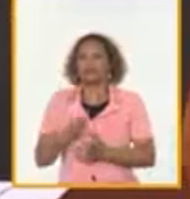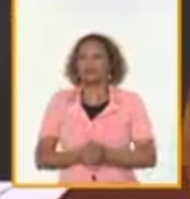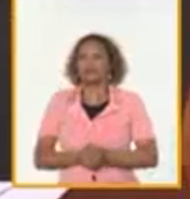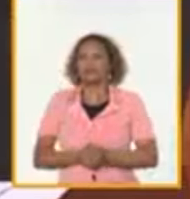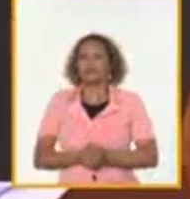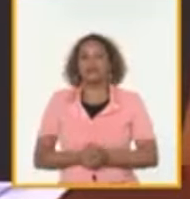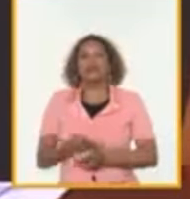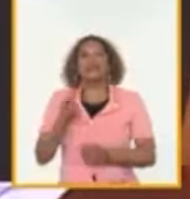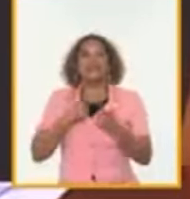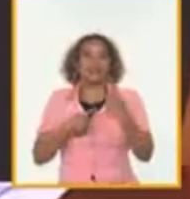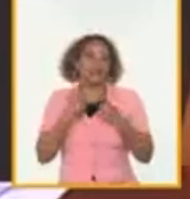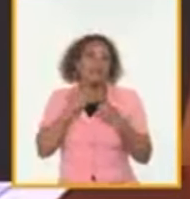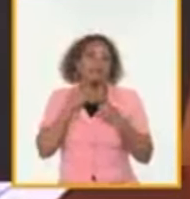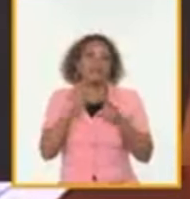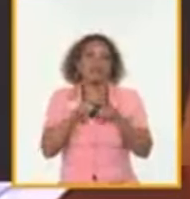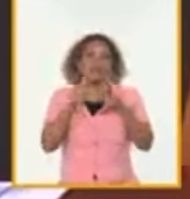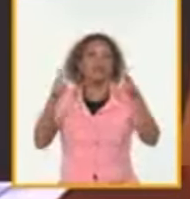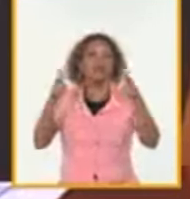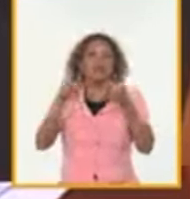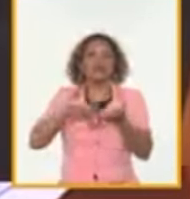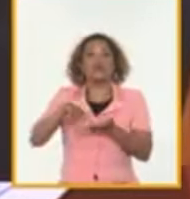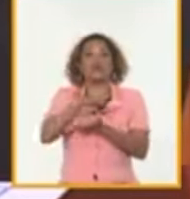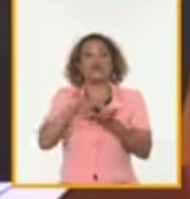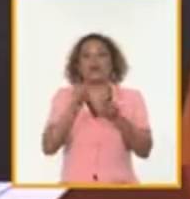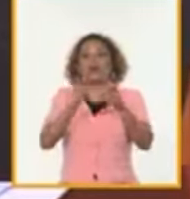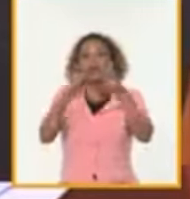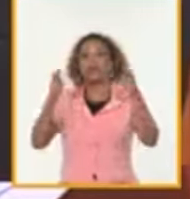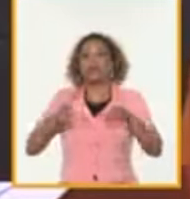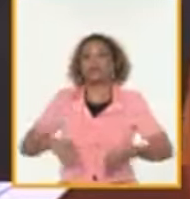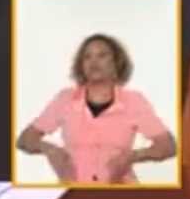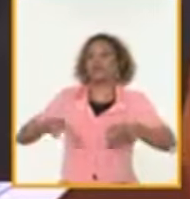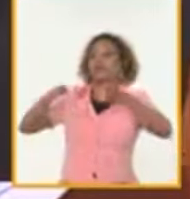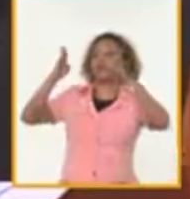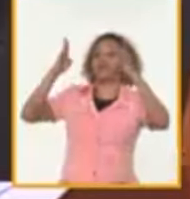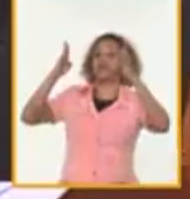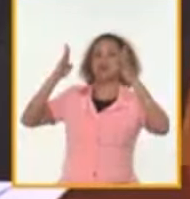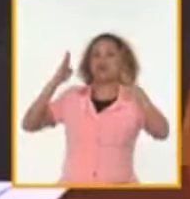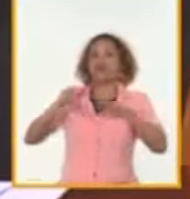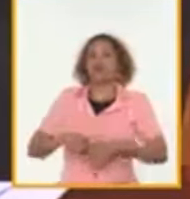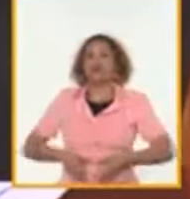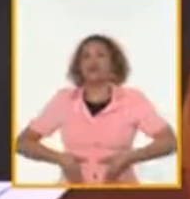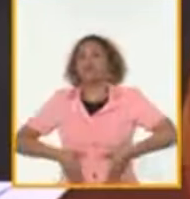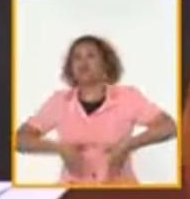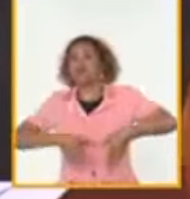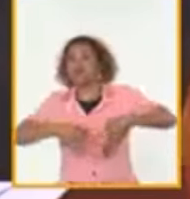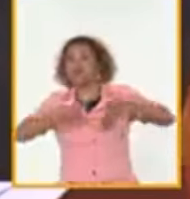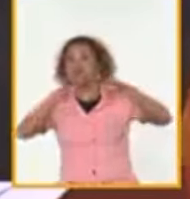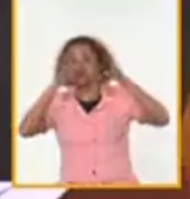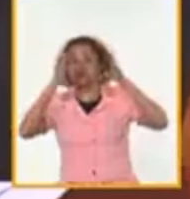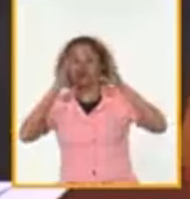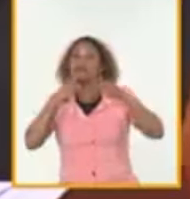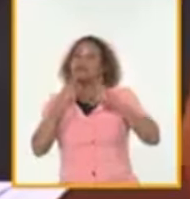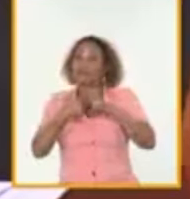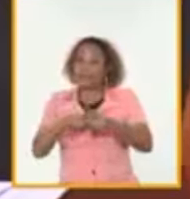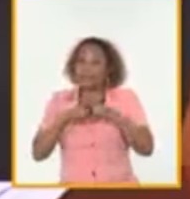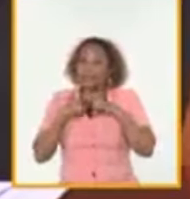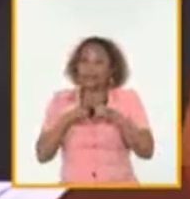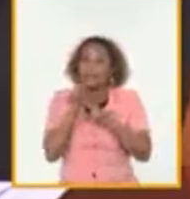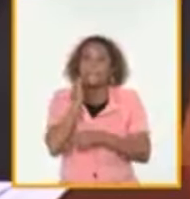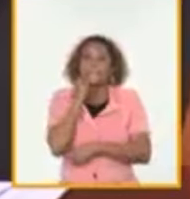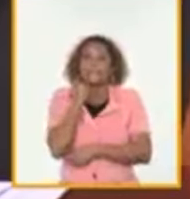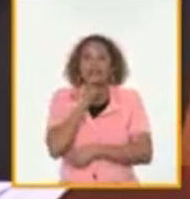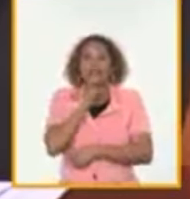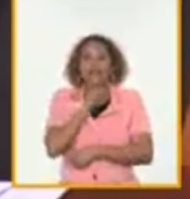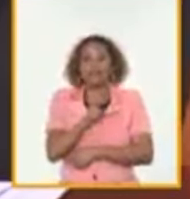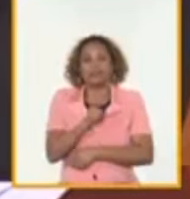de ellas son gran instalaciones en edificio en estructura por lo tanto su reparación es más compleja como lo es también para